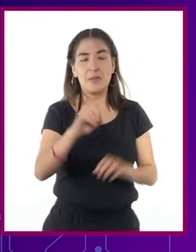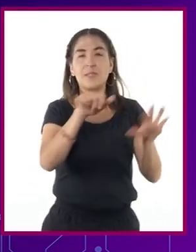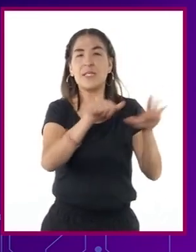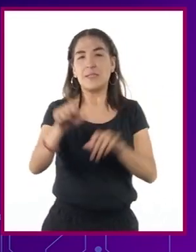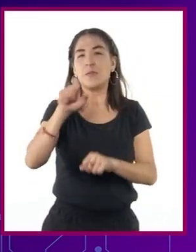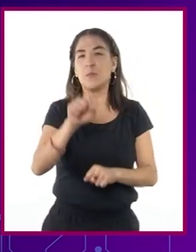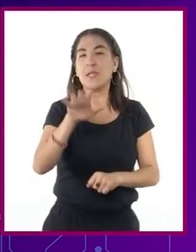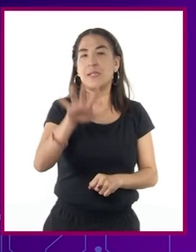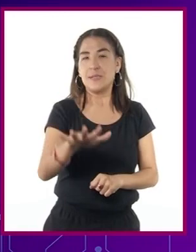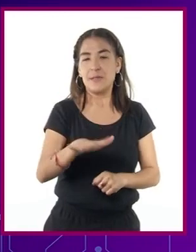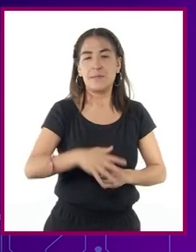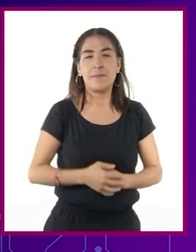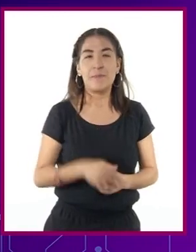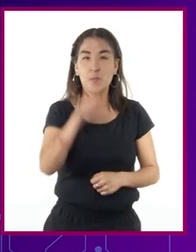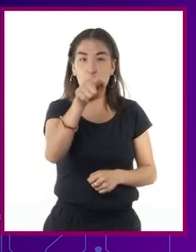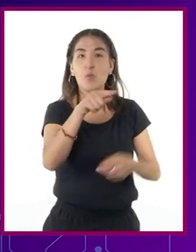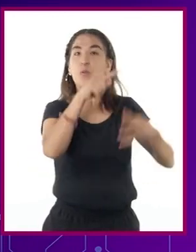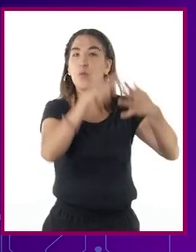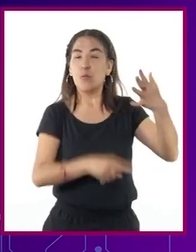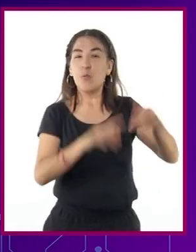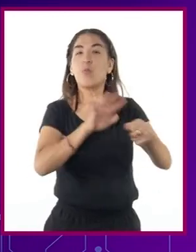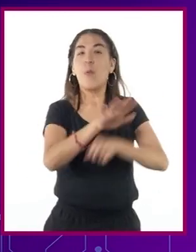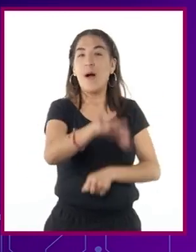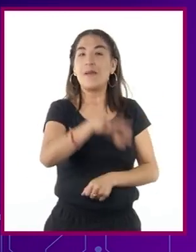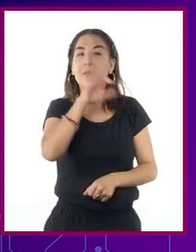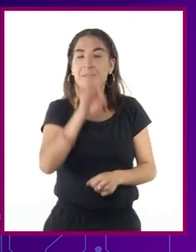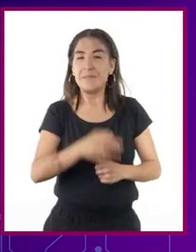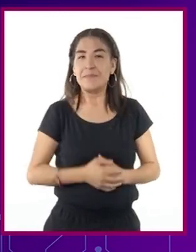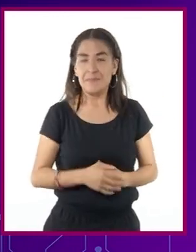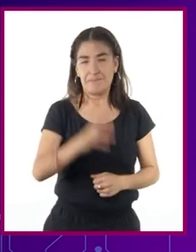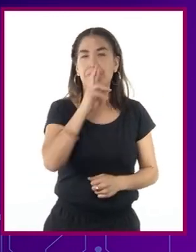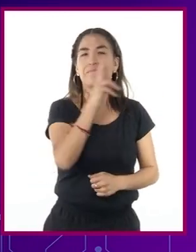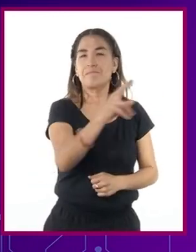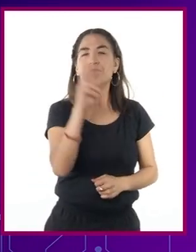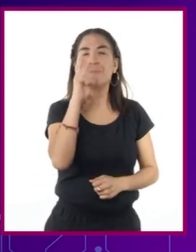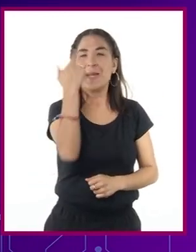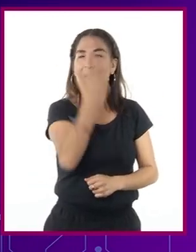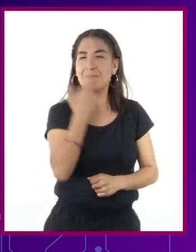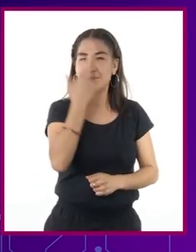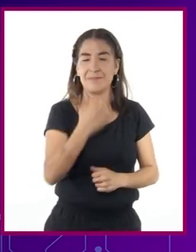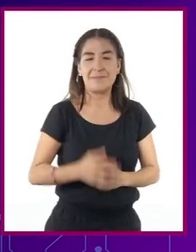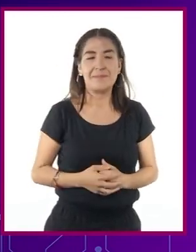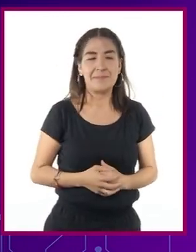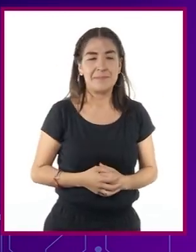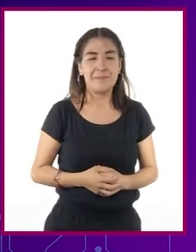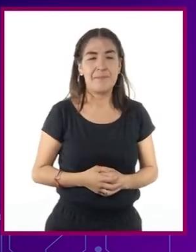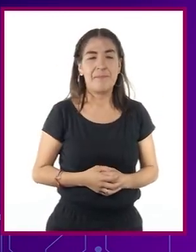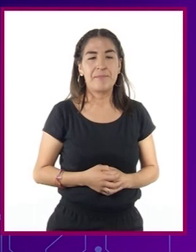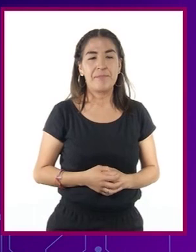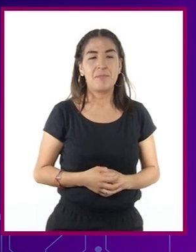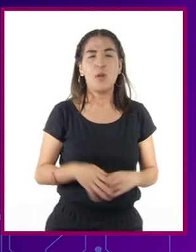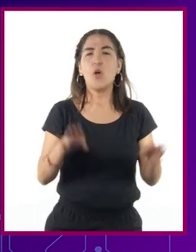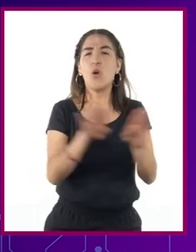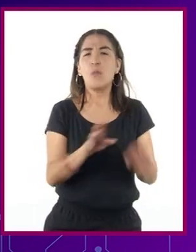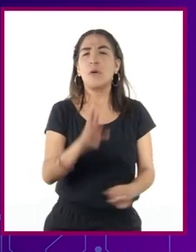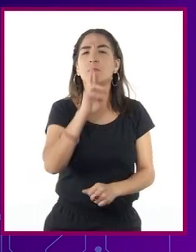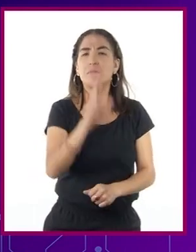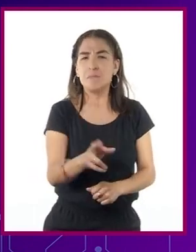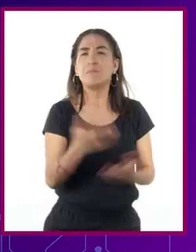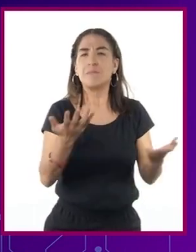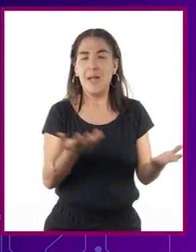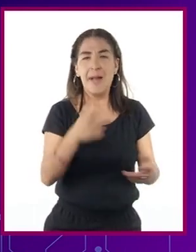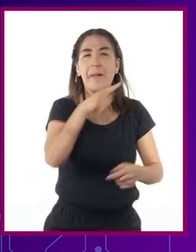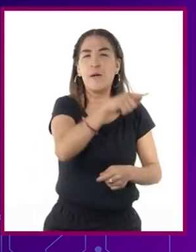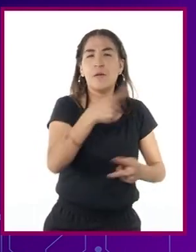0.0625. ¿Ya eligieron una opción? Vamos a revisar sus respuestas. Una manera de resolver es calcular